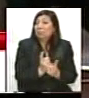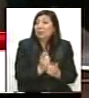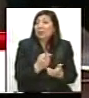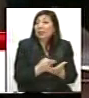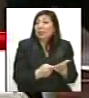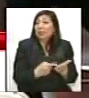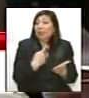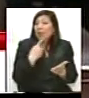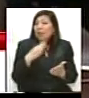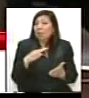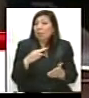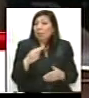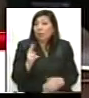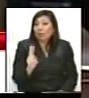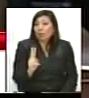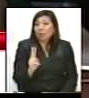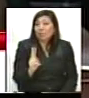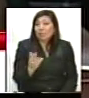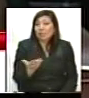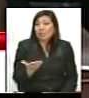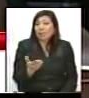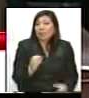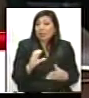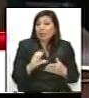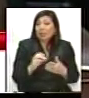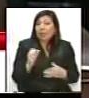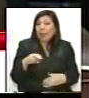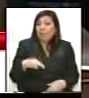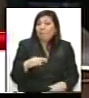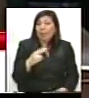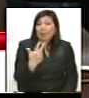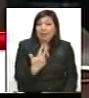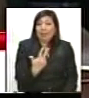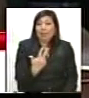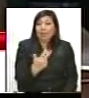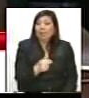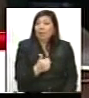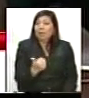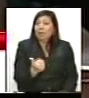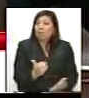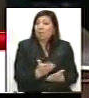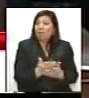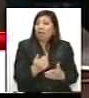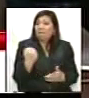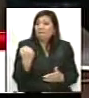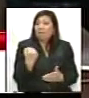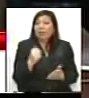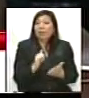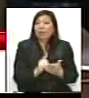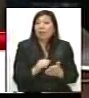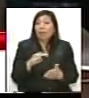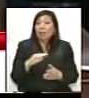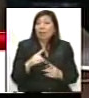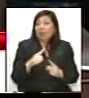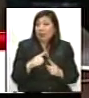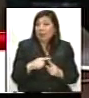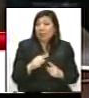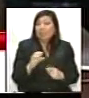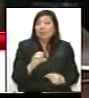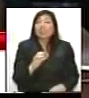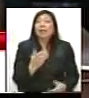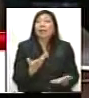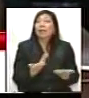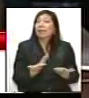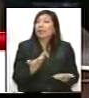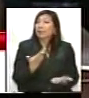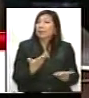categoría m2 en lugar de la categoría m3 y hay una dificultad suerte del mtc para de control el transporte y